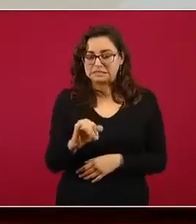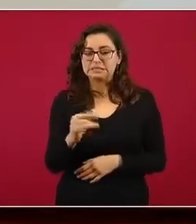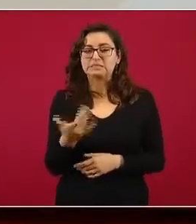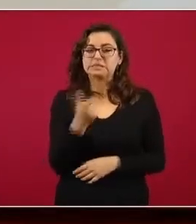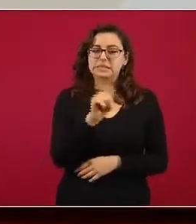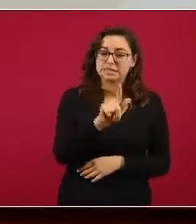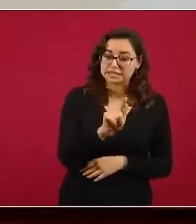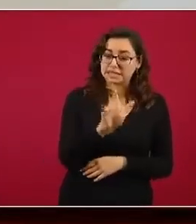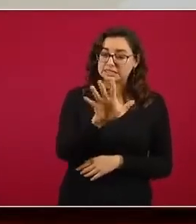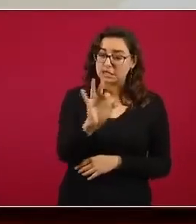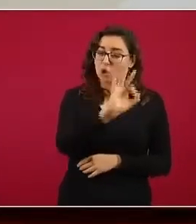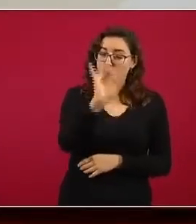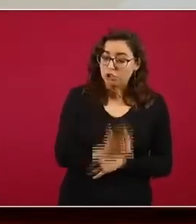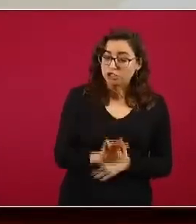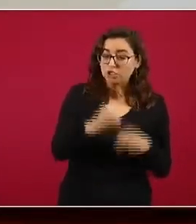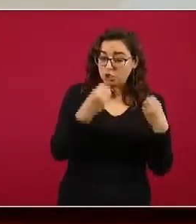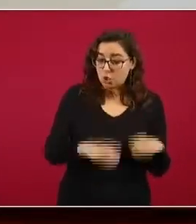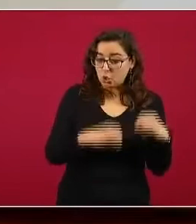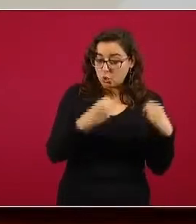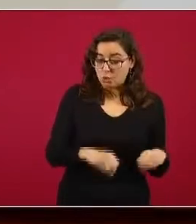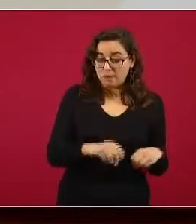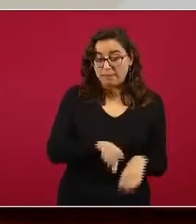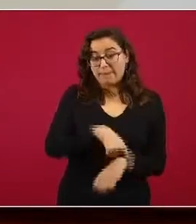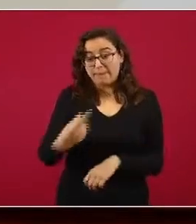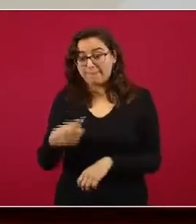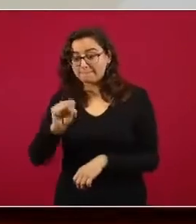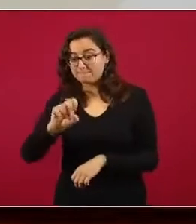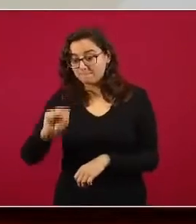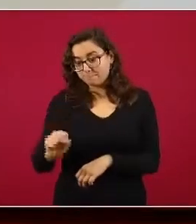del 75% para camas generales y